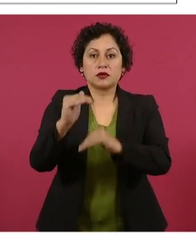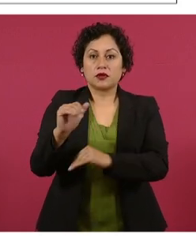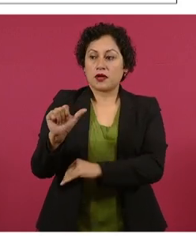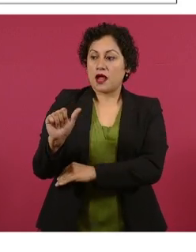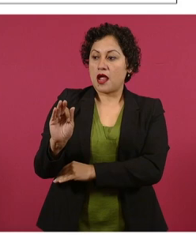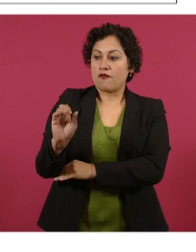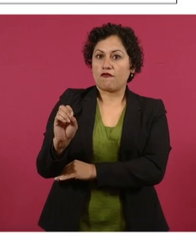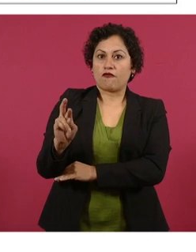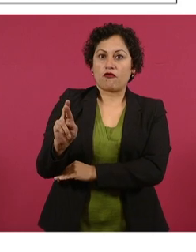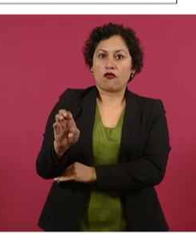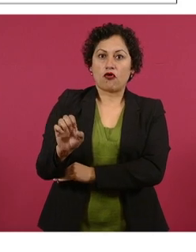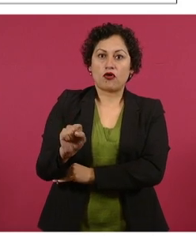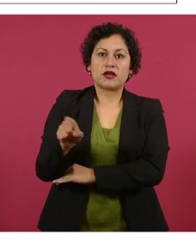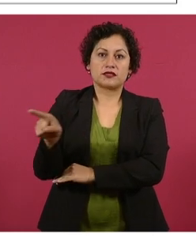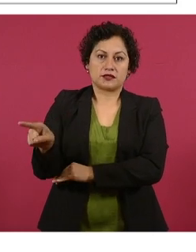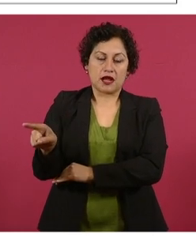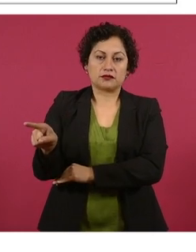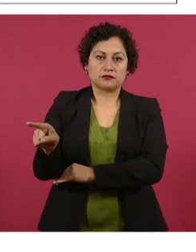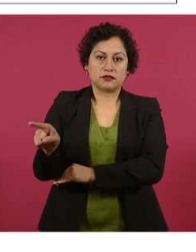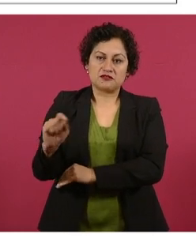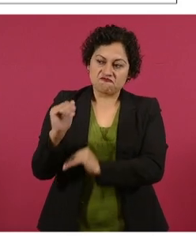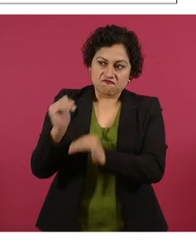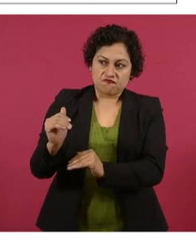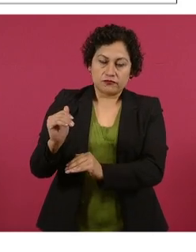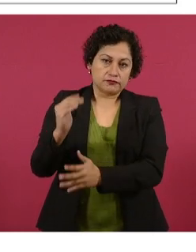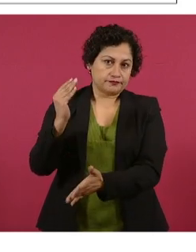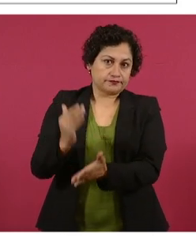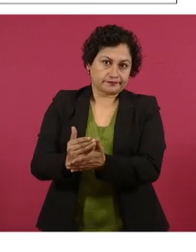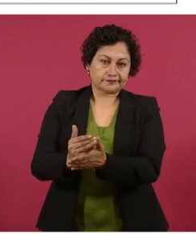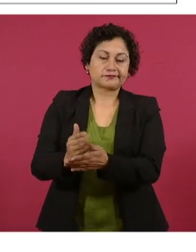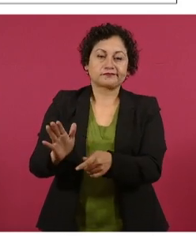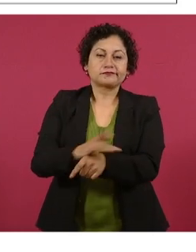Las Afores estaban cobrando,